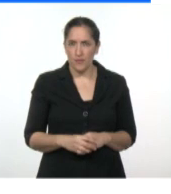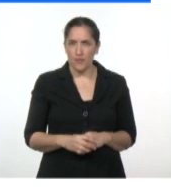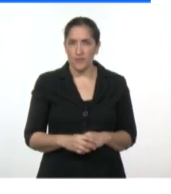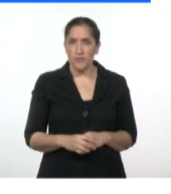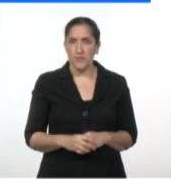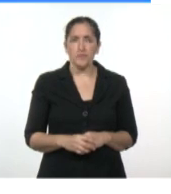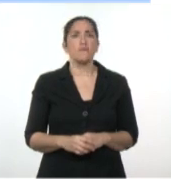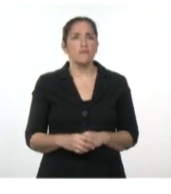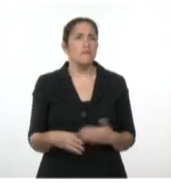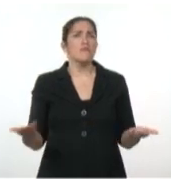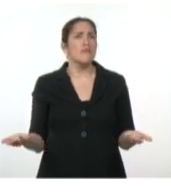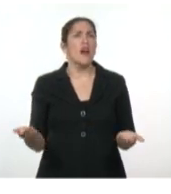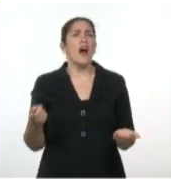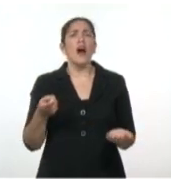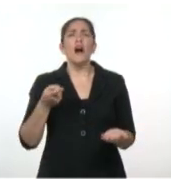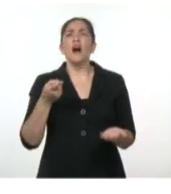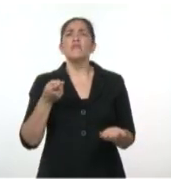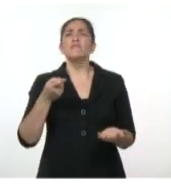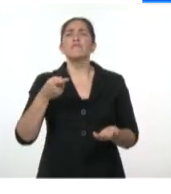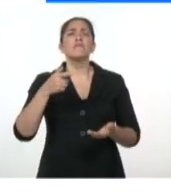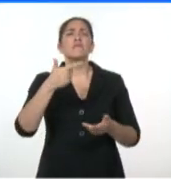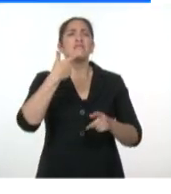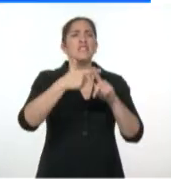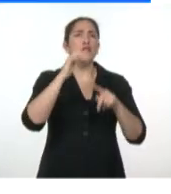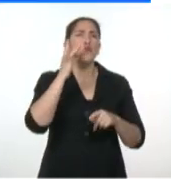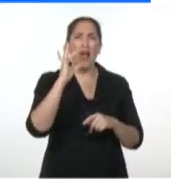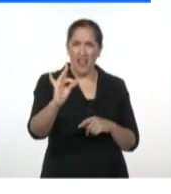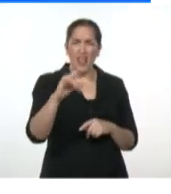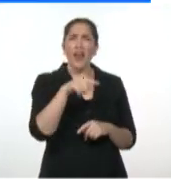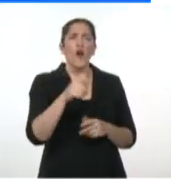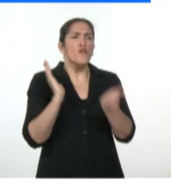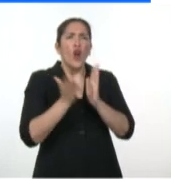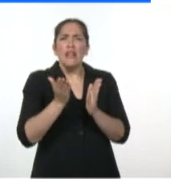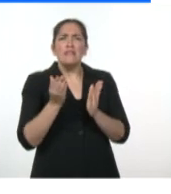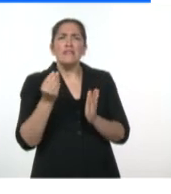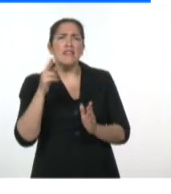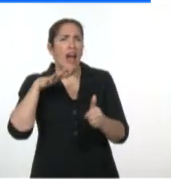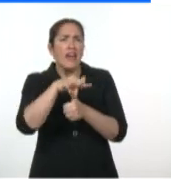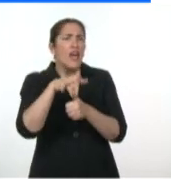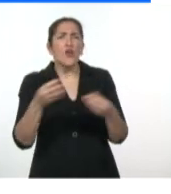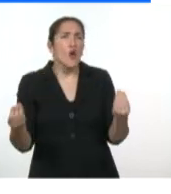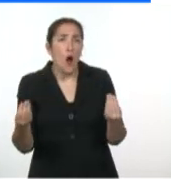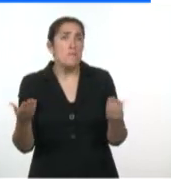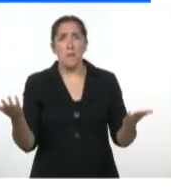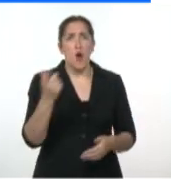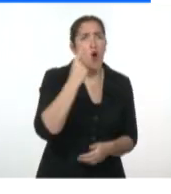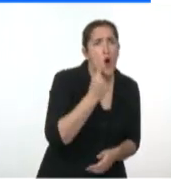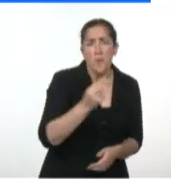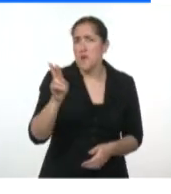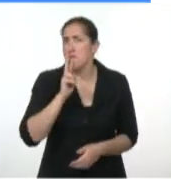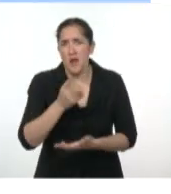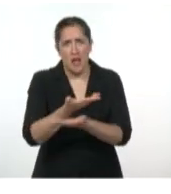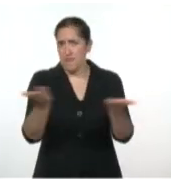¿Cómo se presenta la violencia de género en la sexualidad? Estamos hablando de hombres y mujeres, así que de alguna